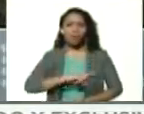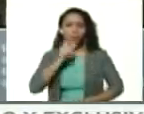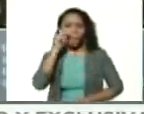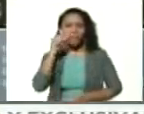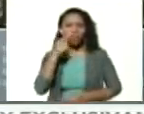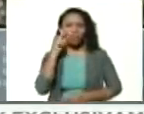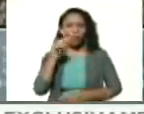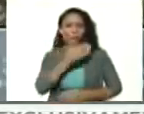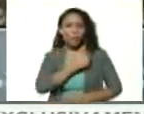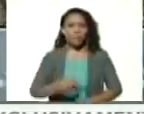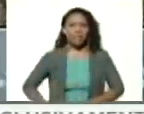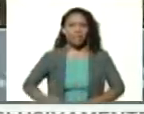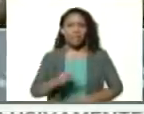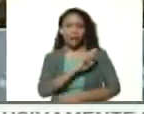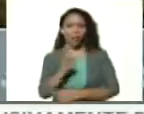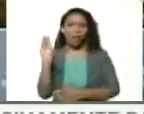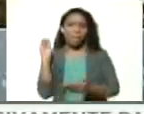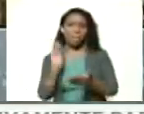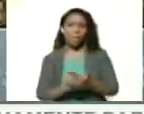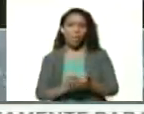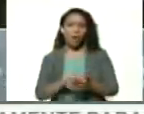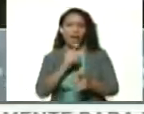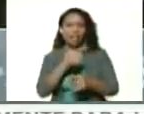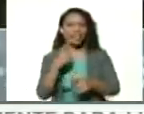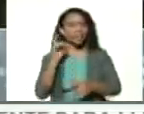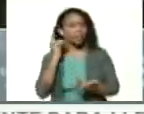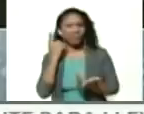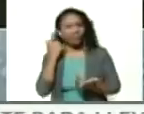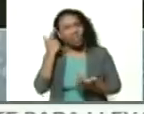la República, impuesto, de facto.